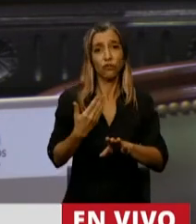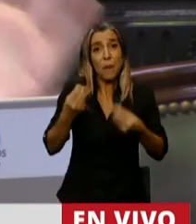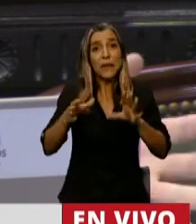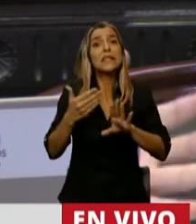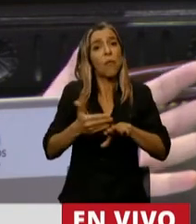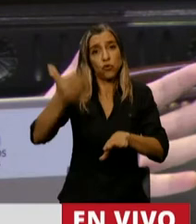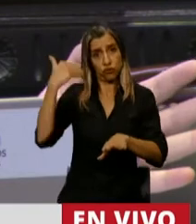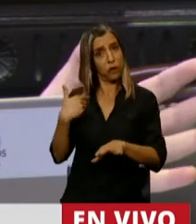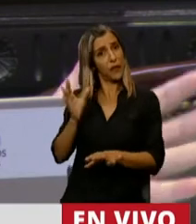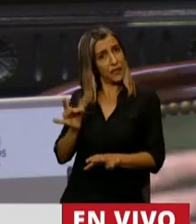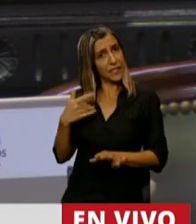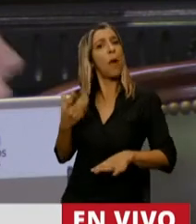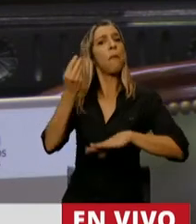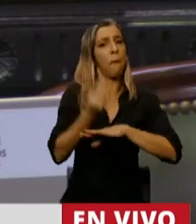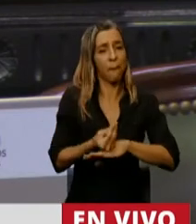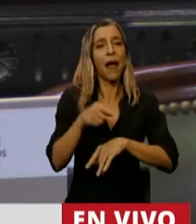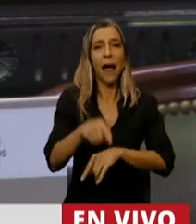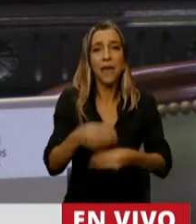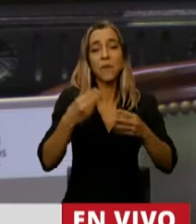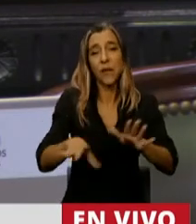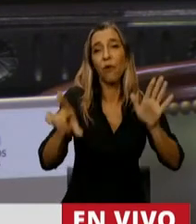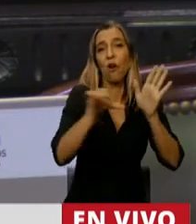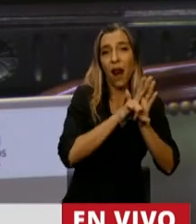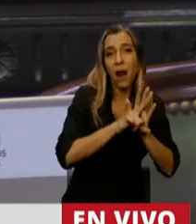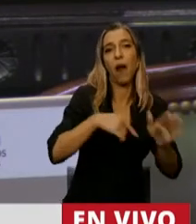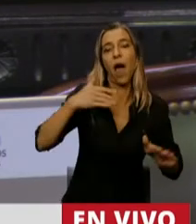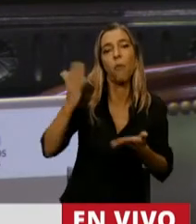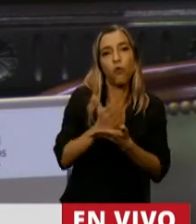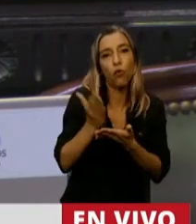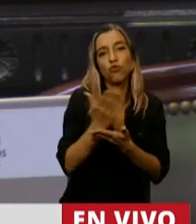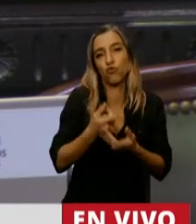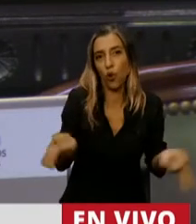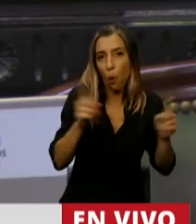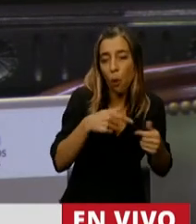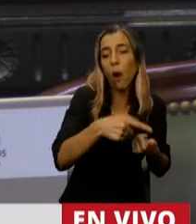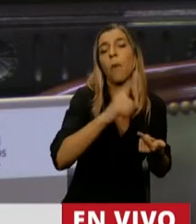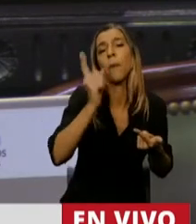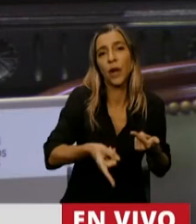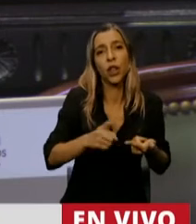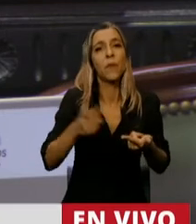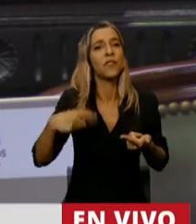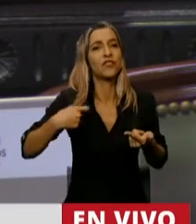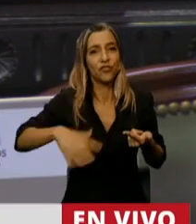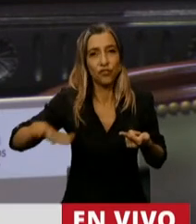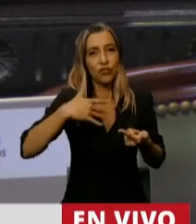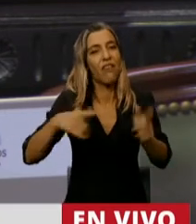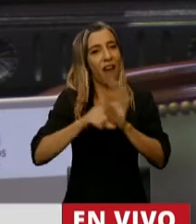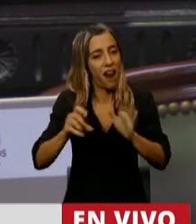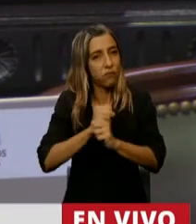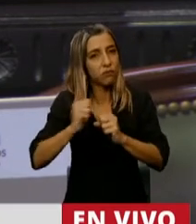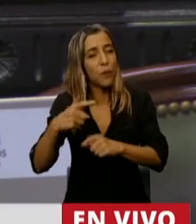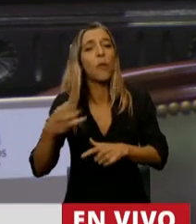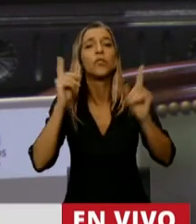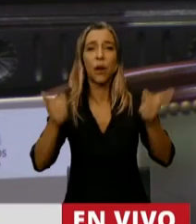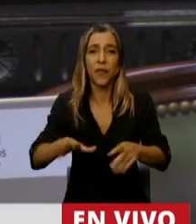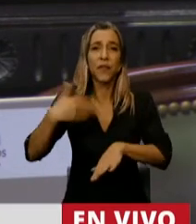no solo con la Ley de Reactivación Productiva y la de Responsabilidad Social, tratar de dotar de mayor cantidad de herramientas con las nueve emergencias